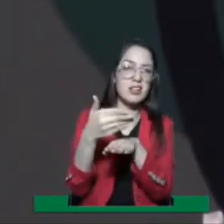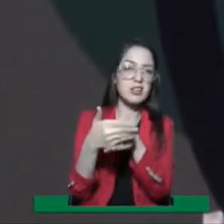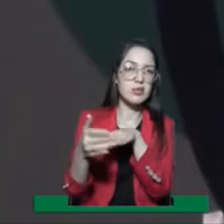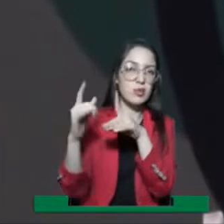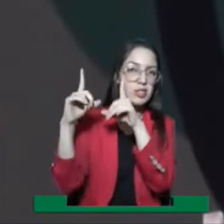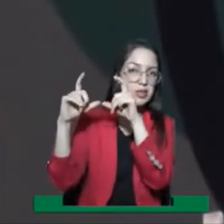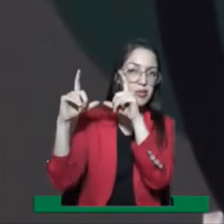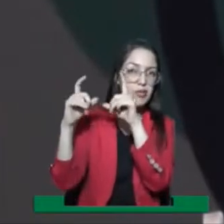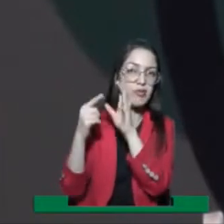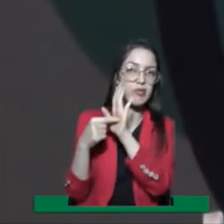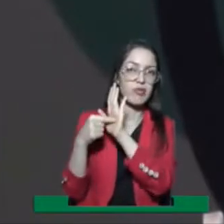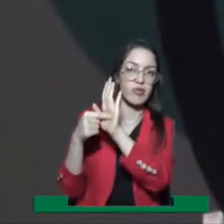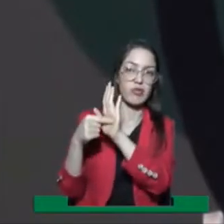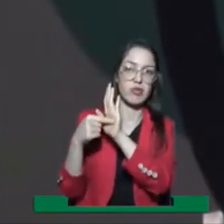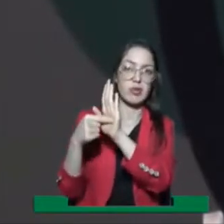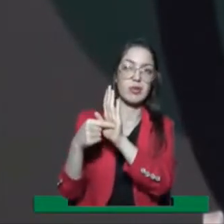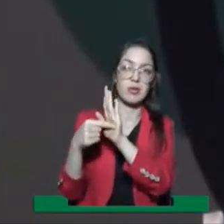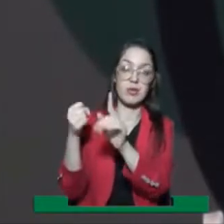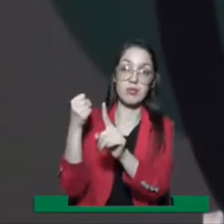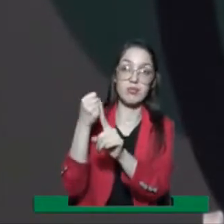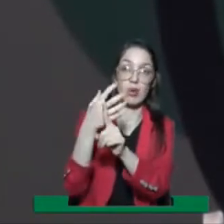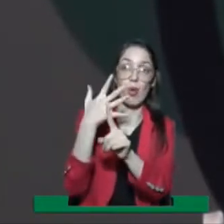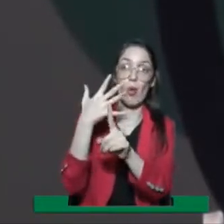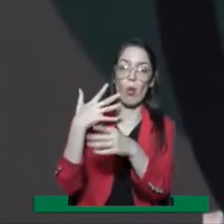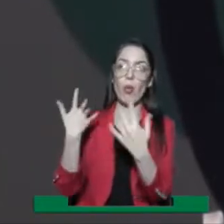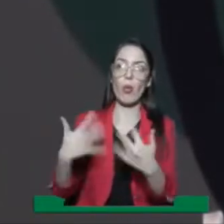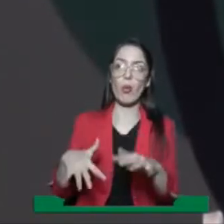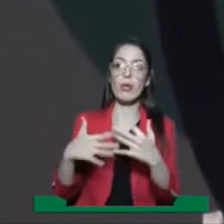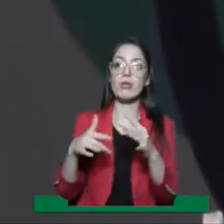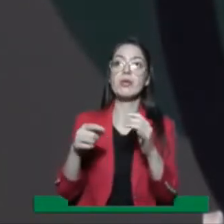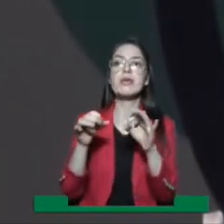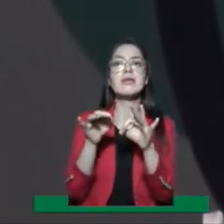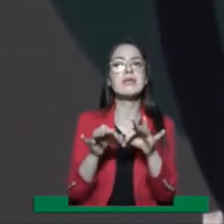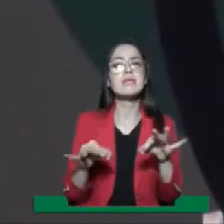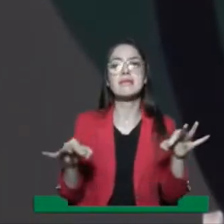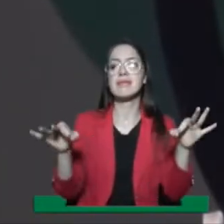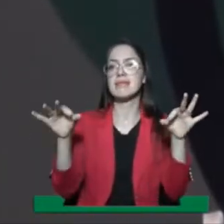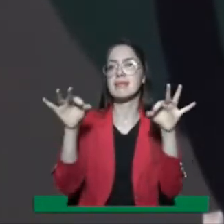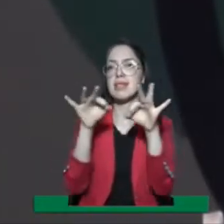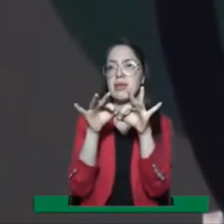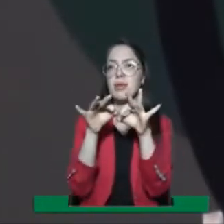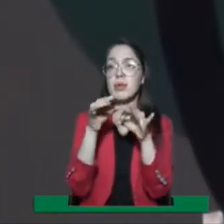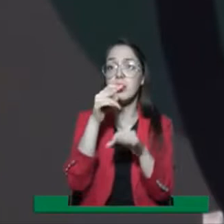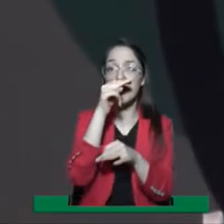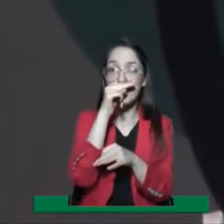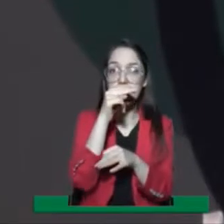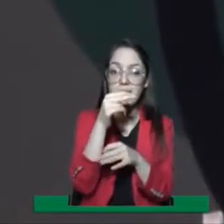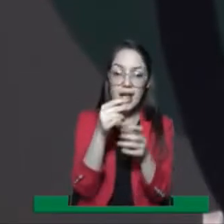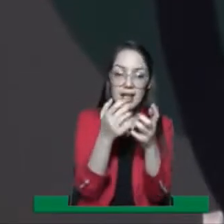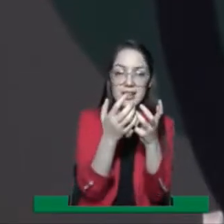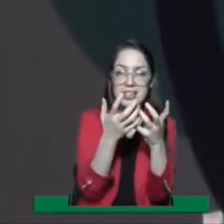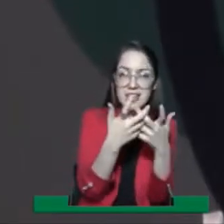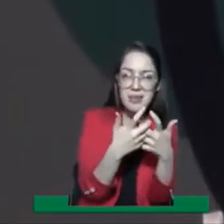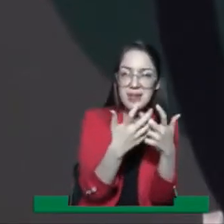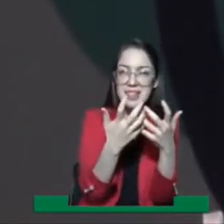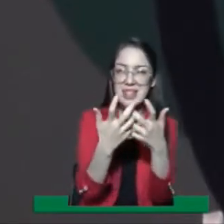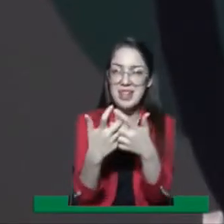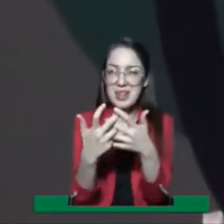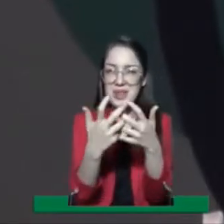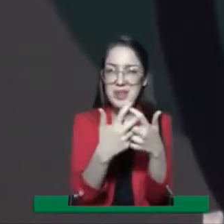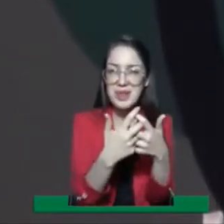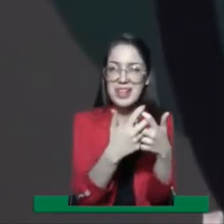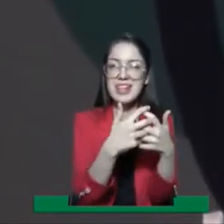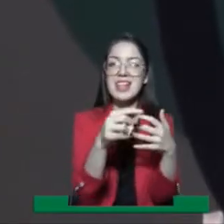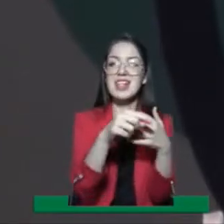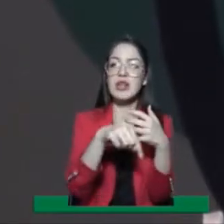adelante del impacto que genera vamos lo más importante era que alrededor de eso muchos pequeños empresarios del agro y pecuarios nos